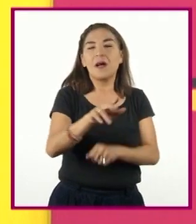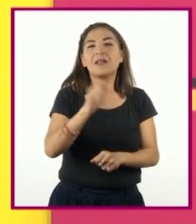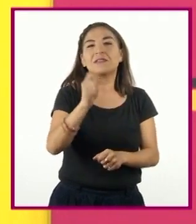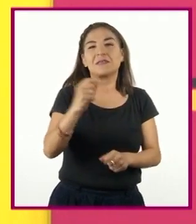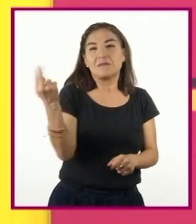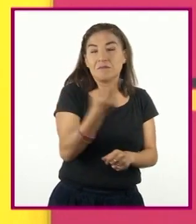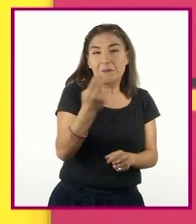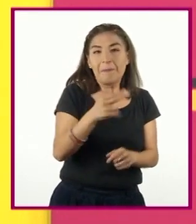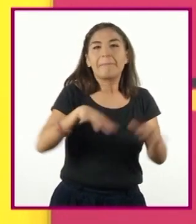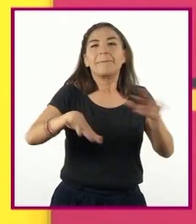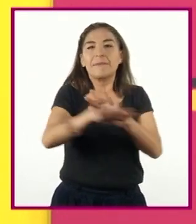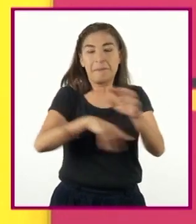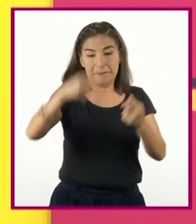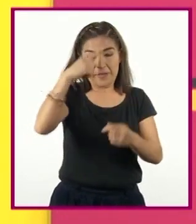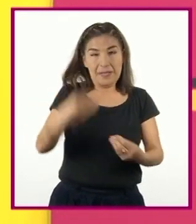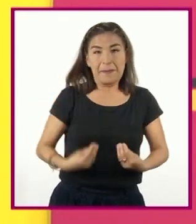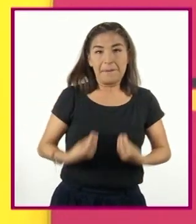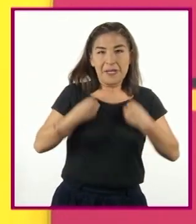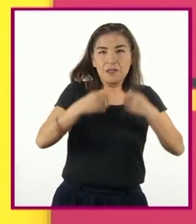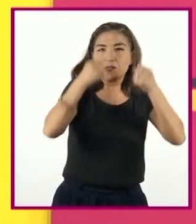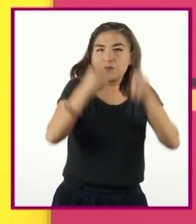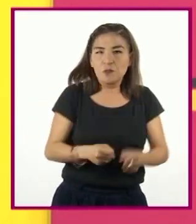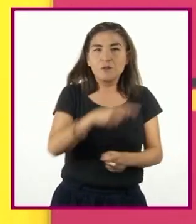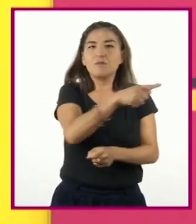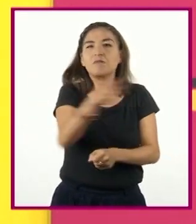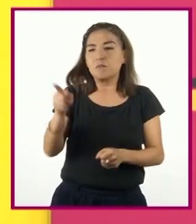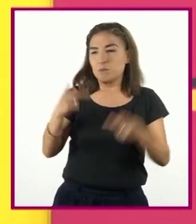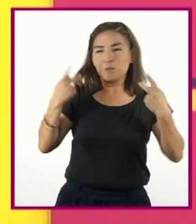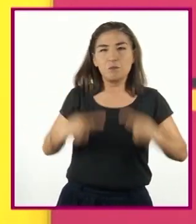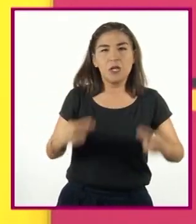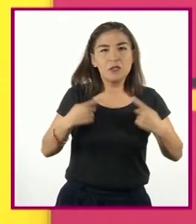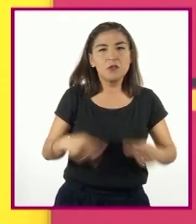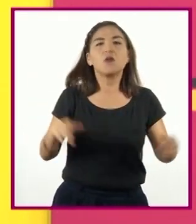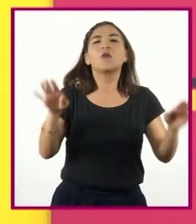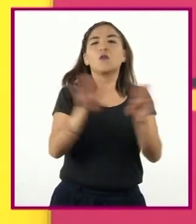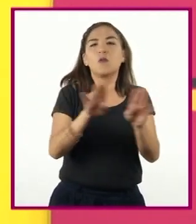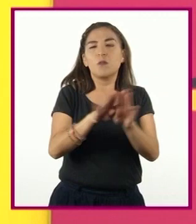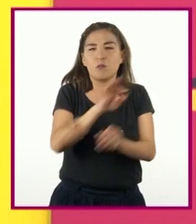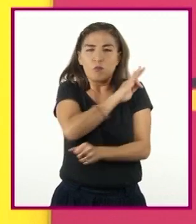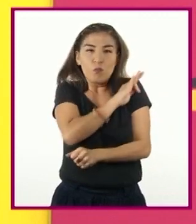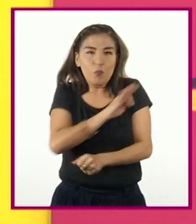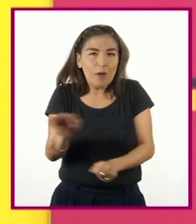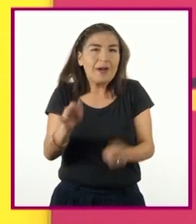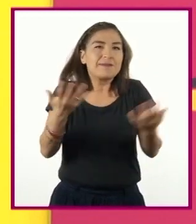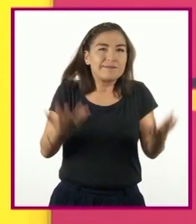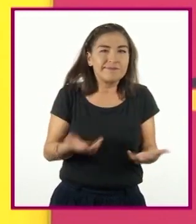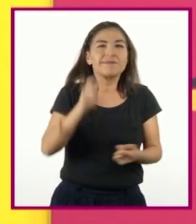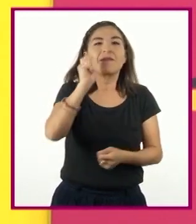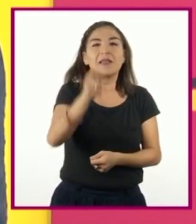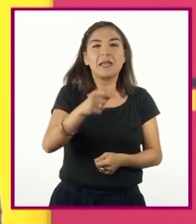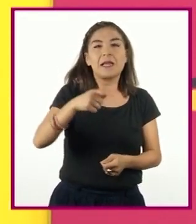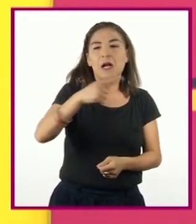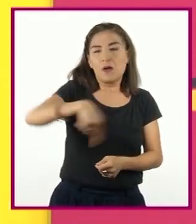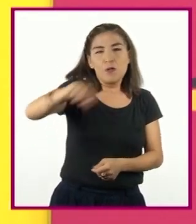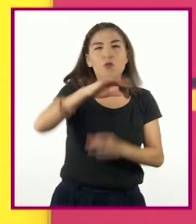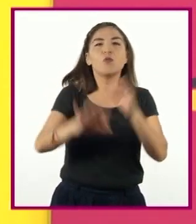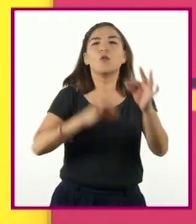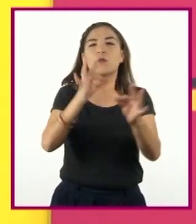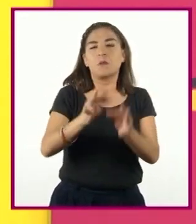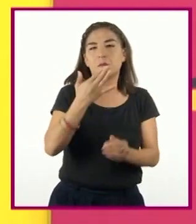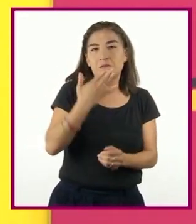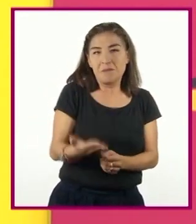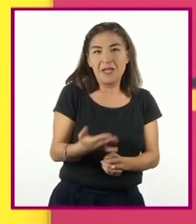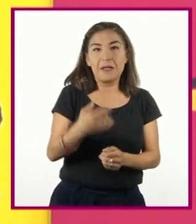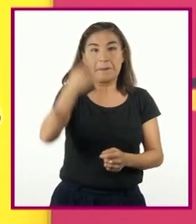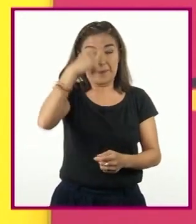además de asegurar la vida de los individuos, permite en la medida de lo posible que éstas se cumplan. Cierto grado